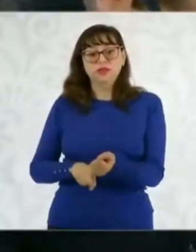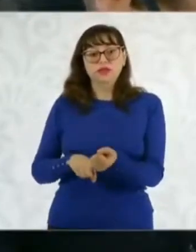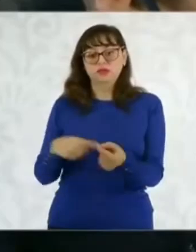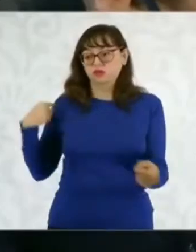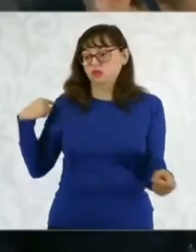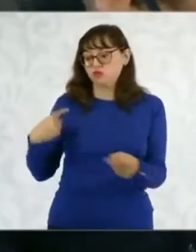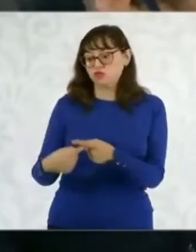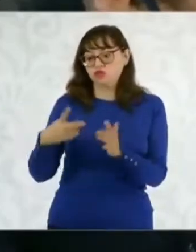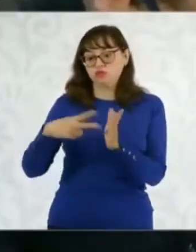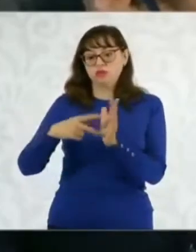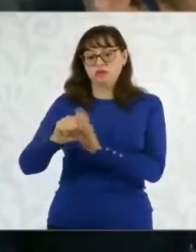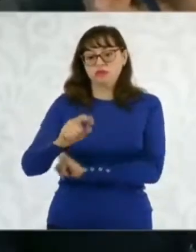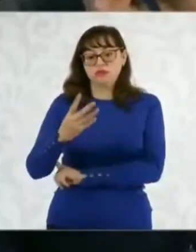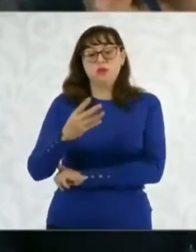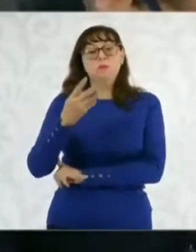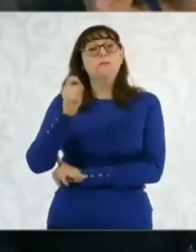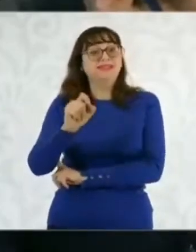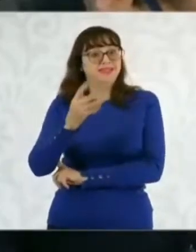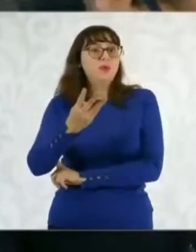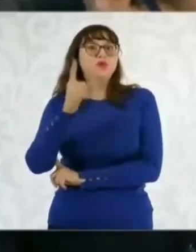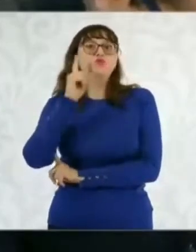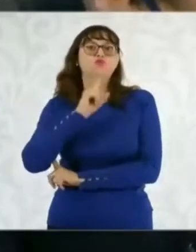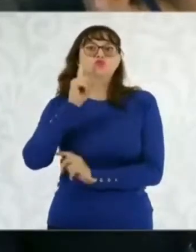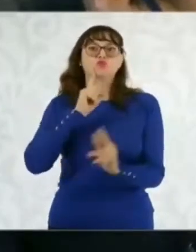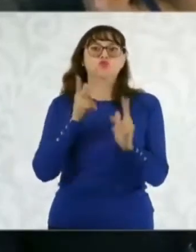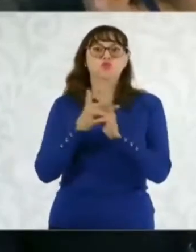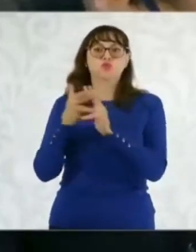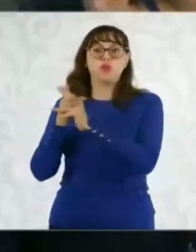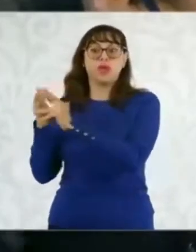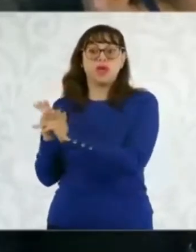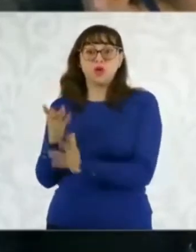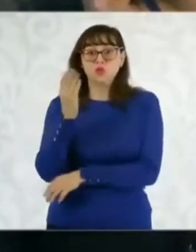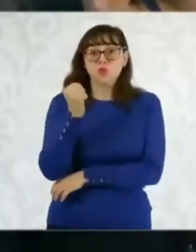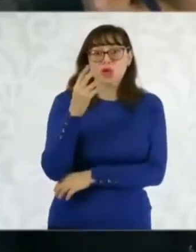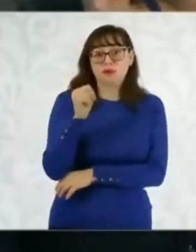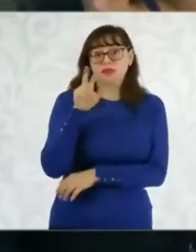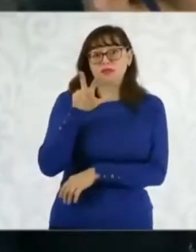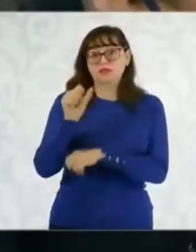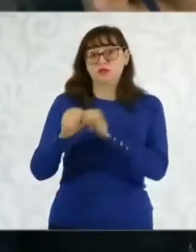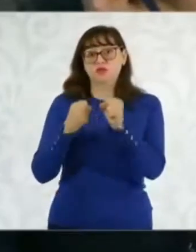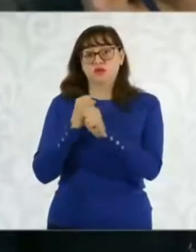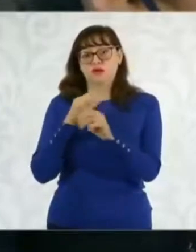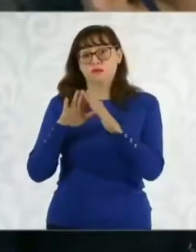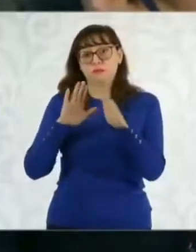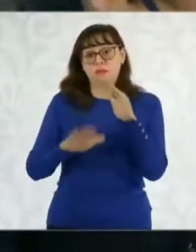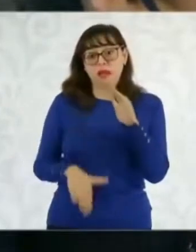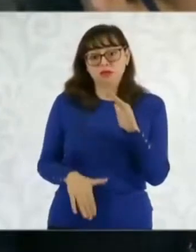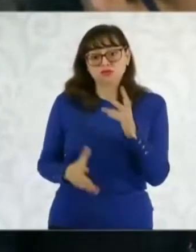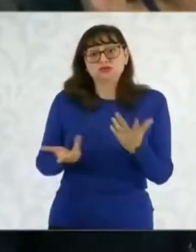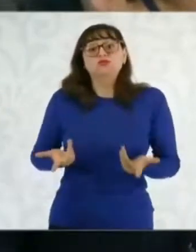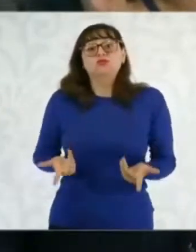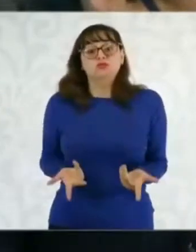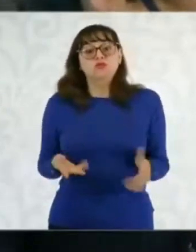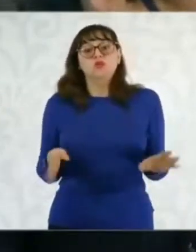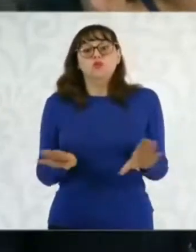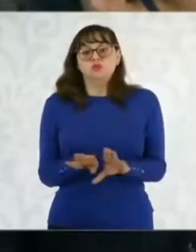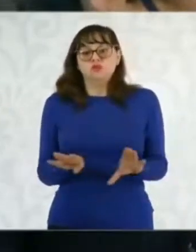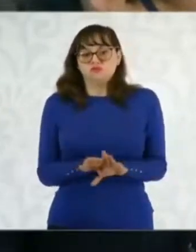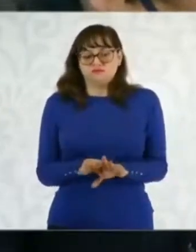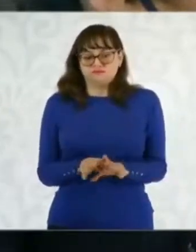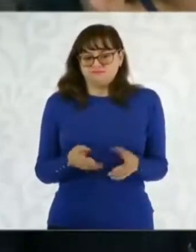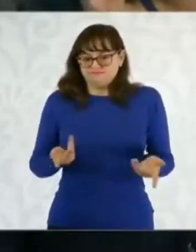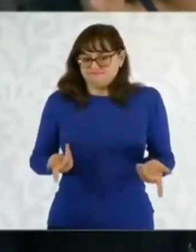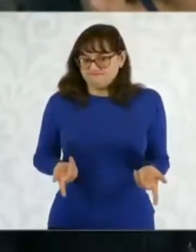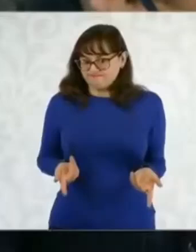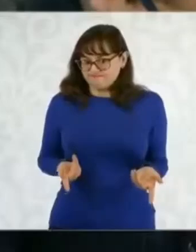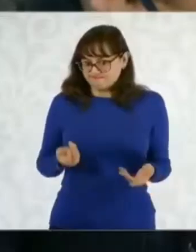que va del 2024, 9 de ellos de menores de edad. ¿Qué se está haciendo o, bueno, qué se va a implementar en esta estrategia justo